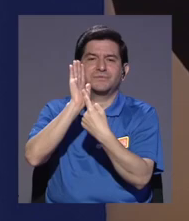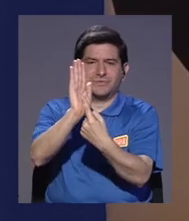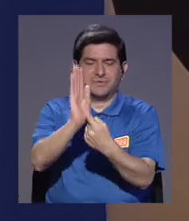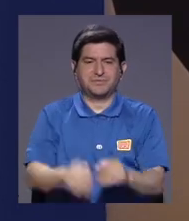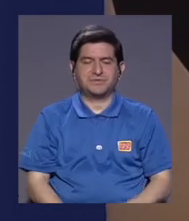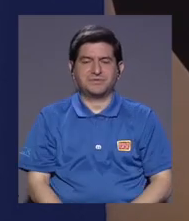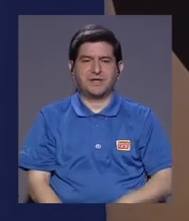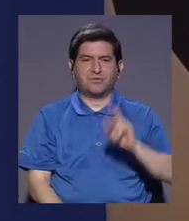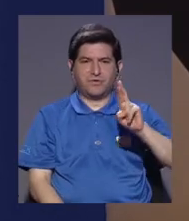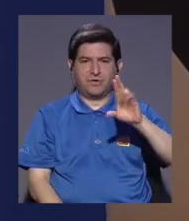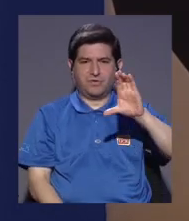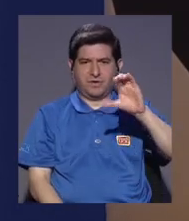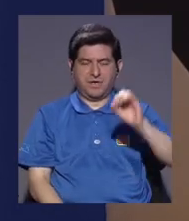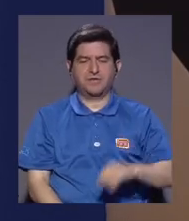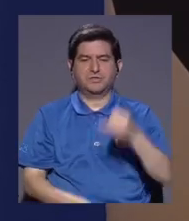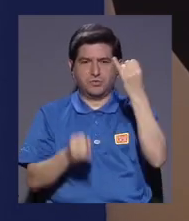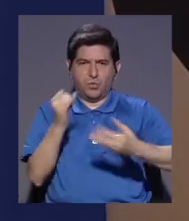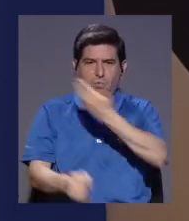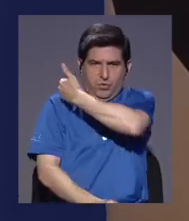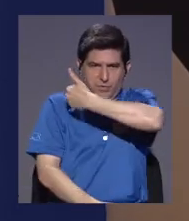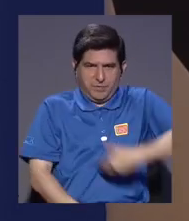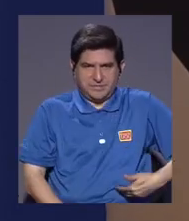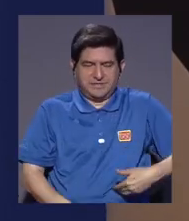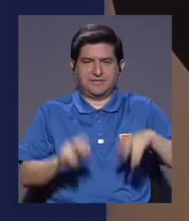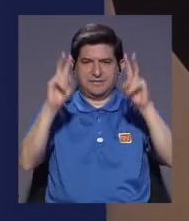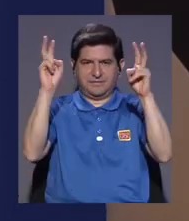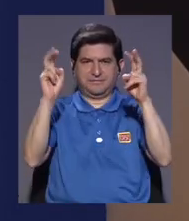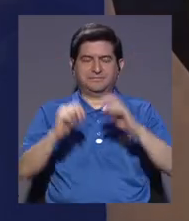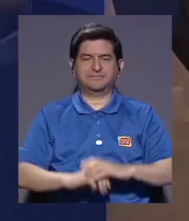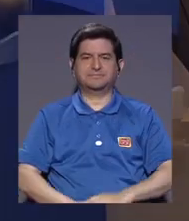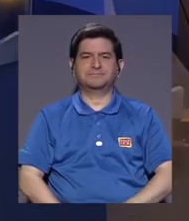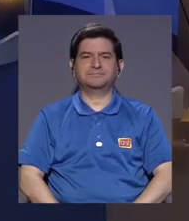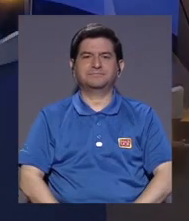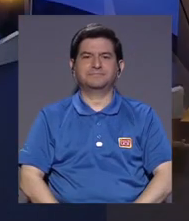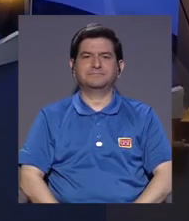presentar carazo el último presidente